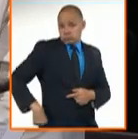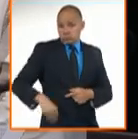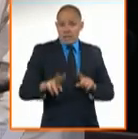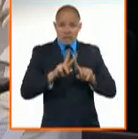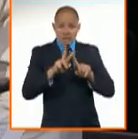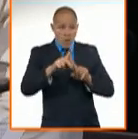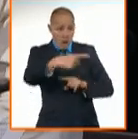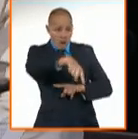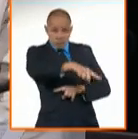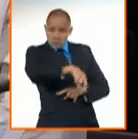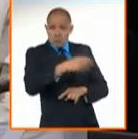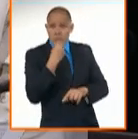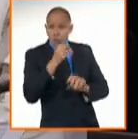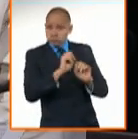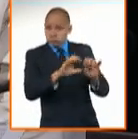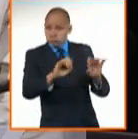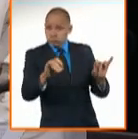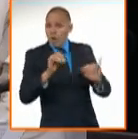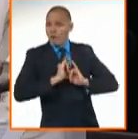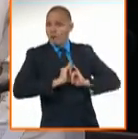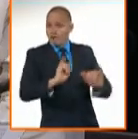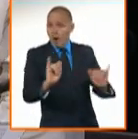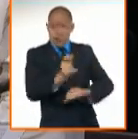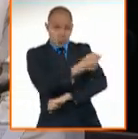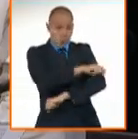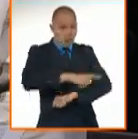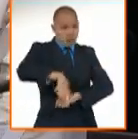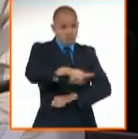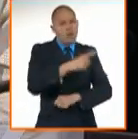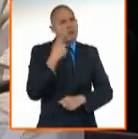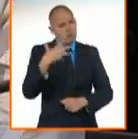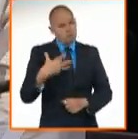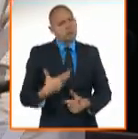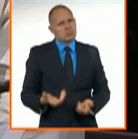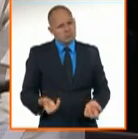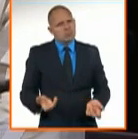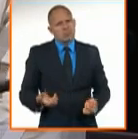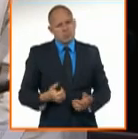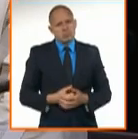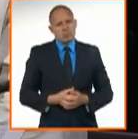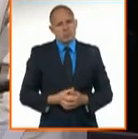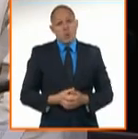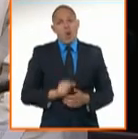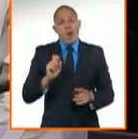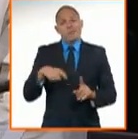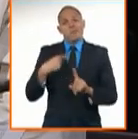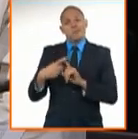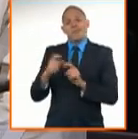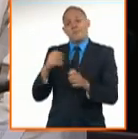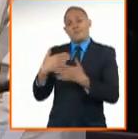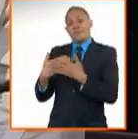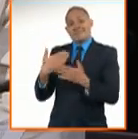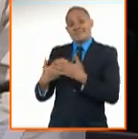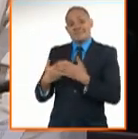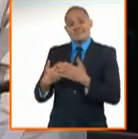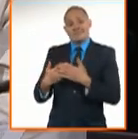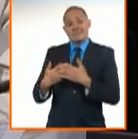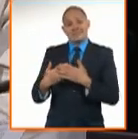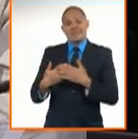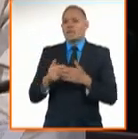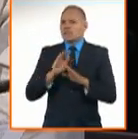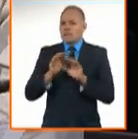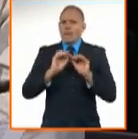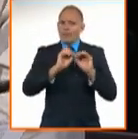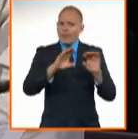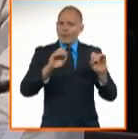por la emisora del municipio los grupos importante lo hacemos ya en las empresas eléctrica en cada territorio a través de las páginas pues de